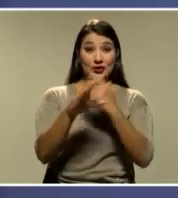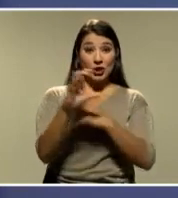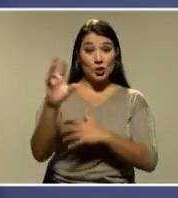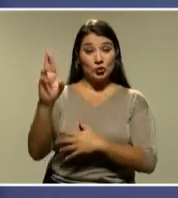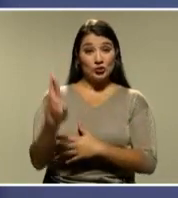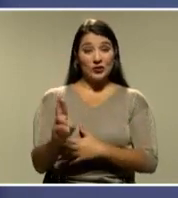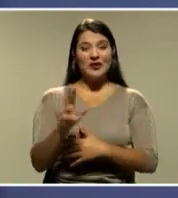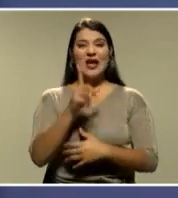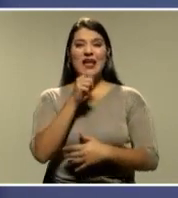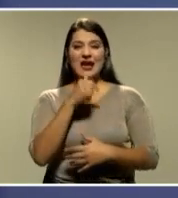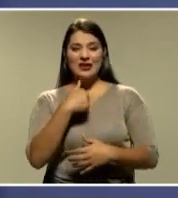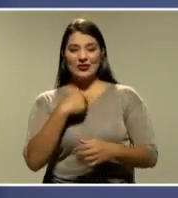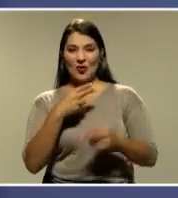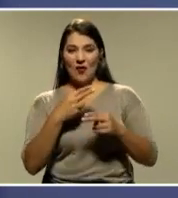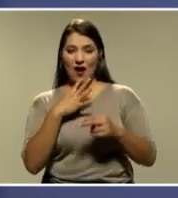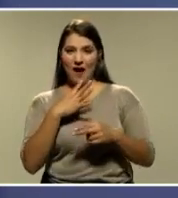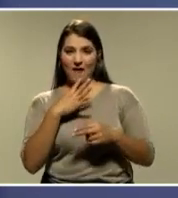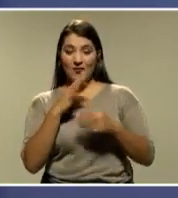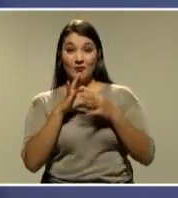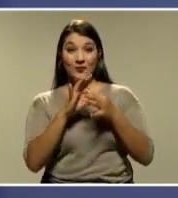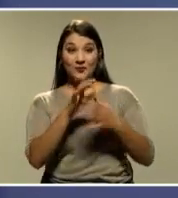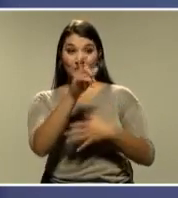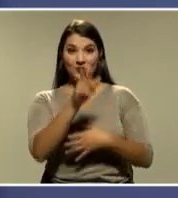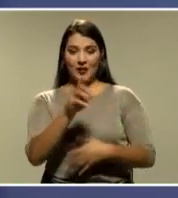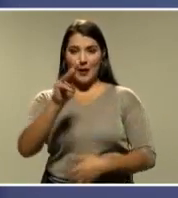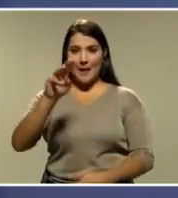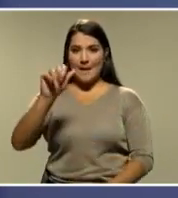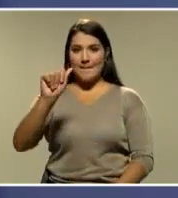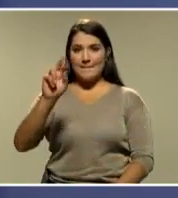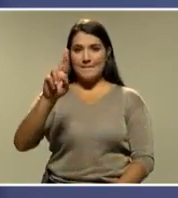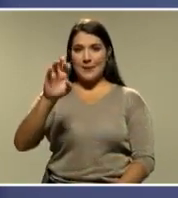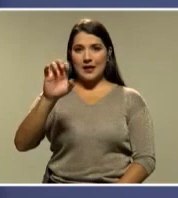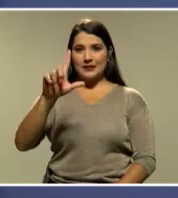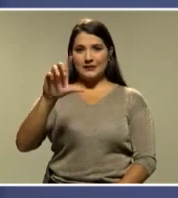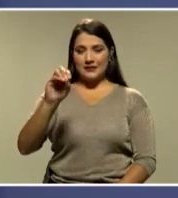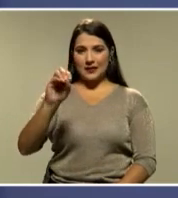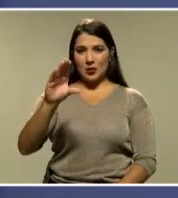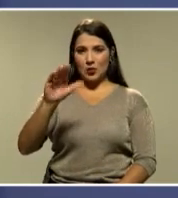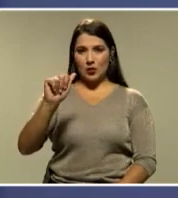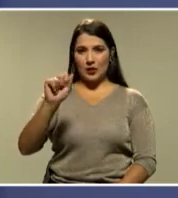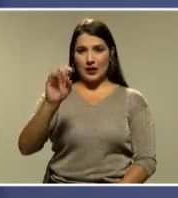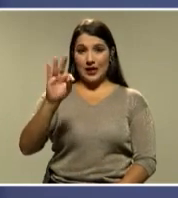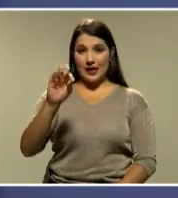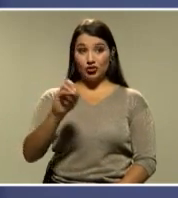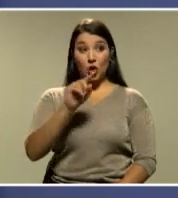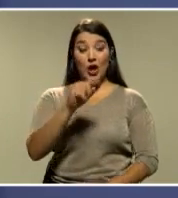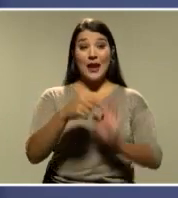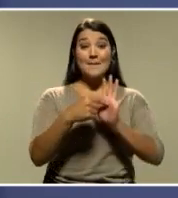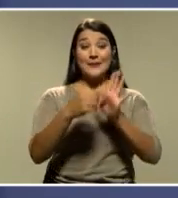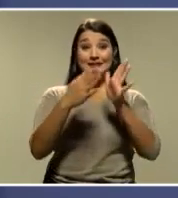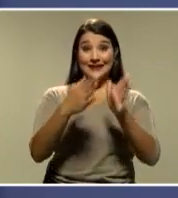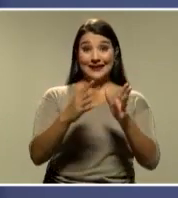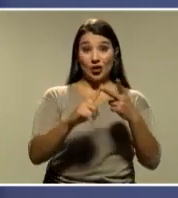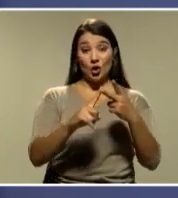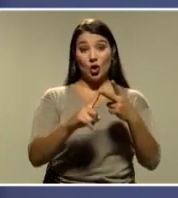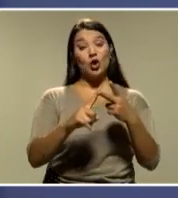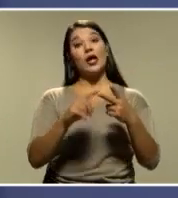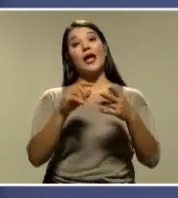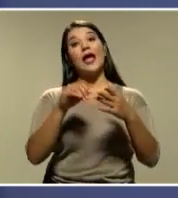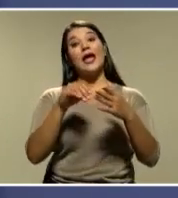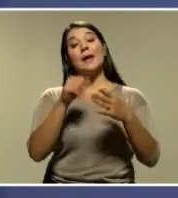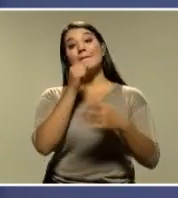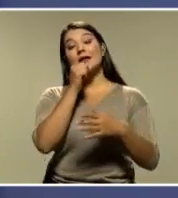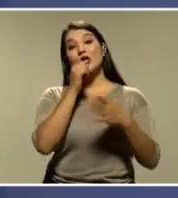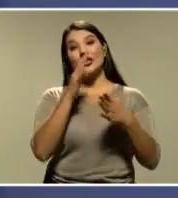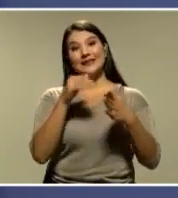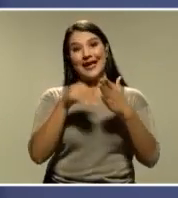Se trata del periodista Marcelo Castro, presentador y jefe de redacción de Telenoticias hasta diciembre pasado, cuando